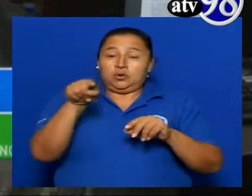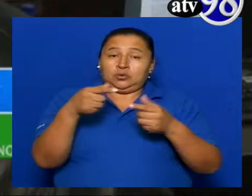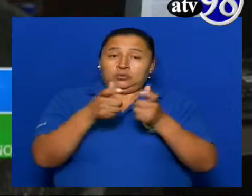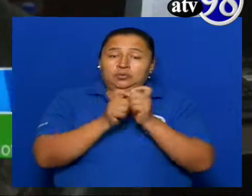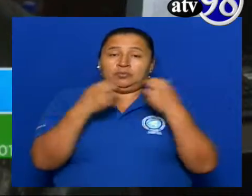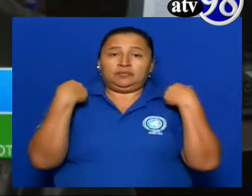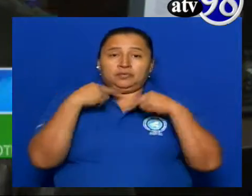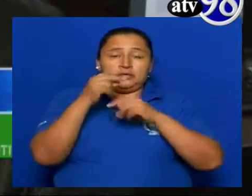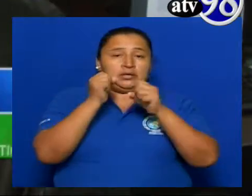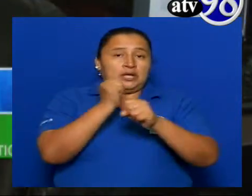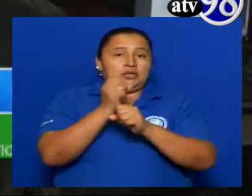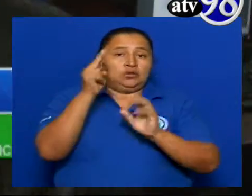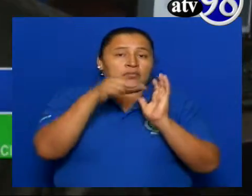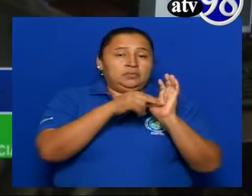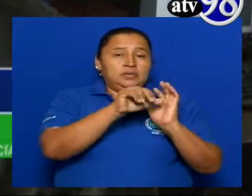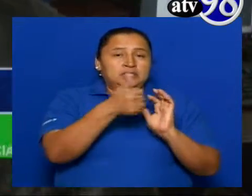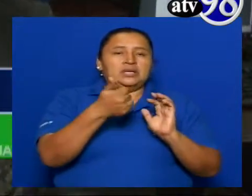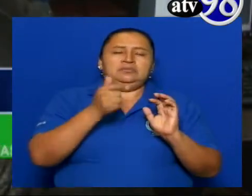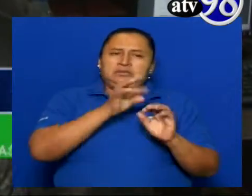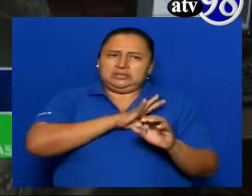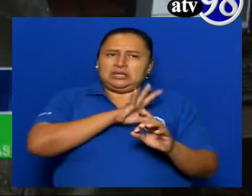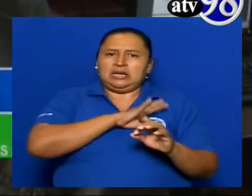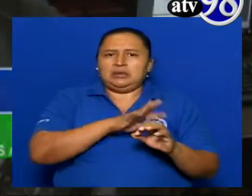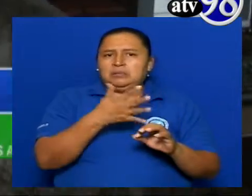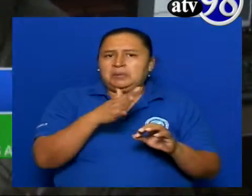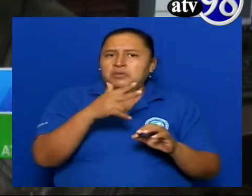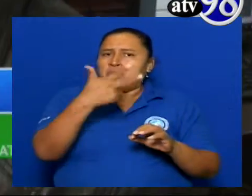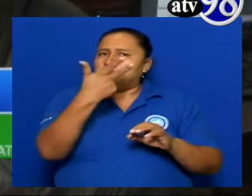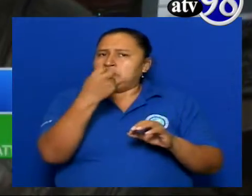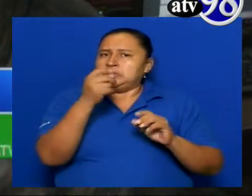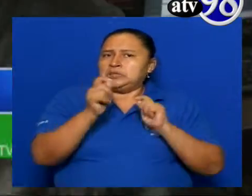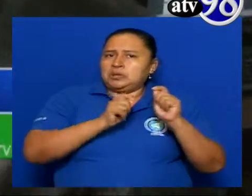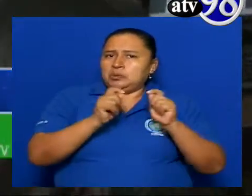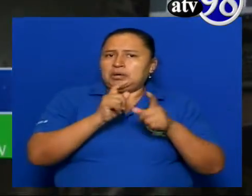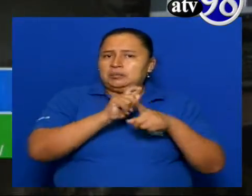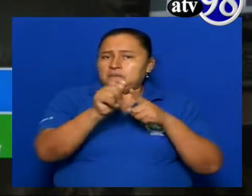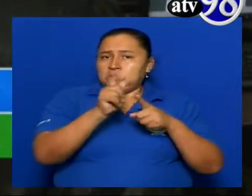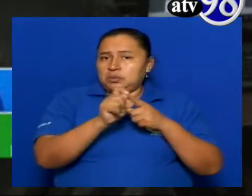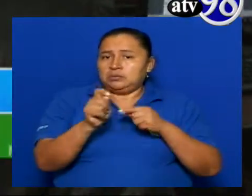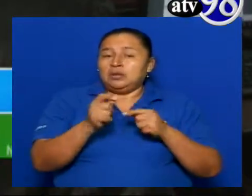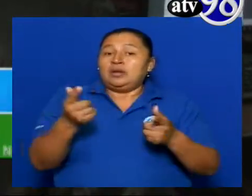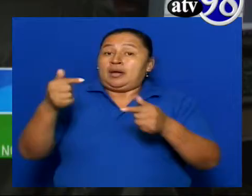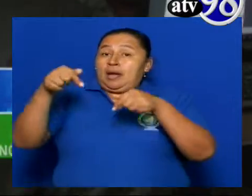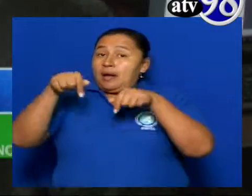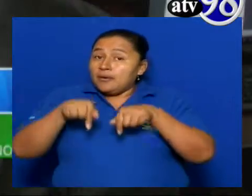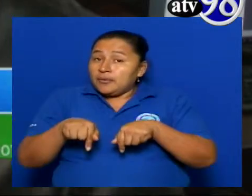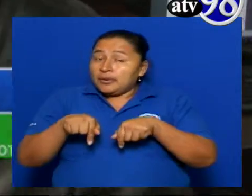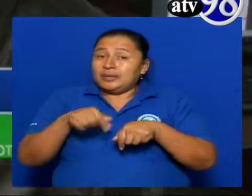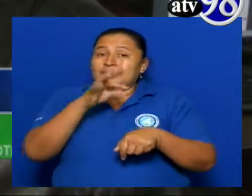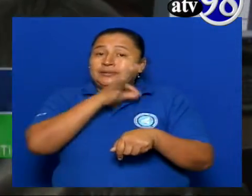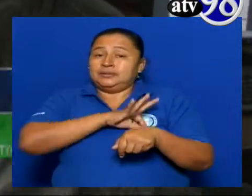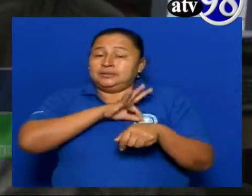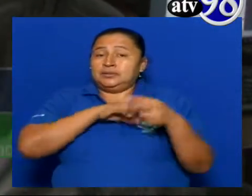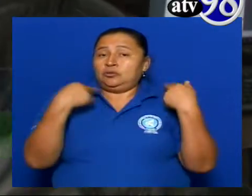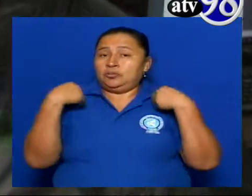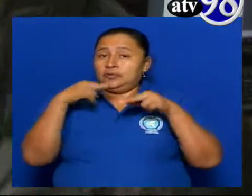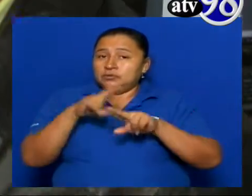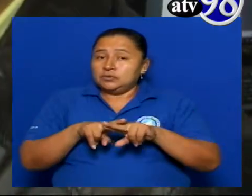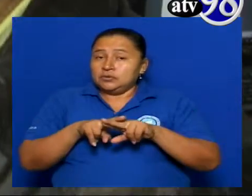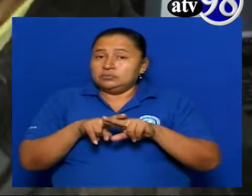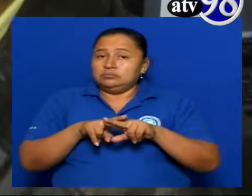año 2006 tenía un salario promedio de $80 mensuales. Hoy día el salario promedio del sector